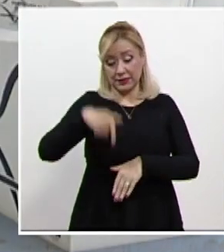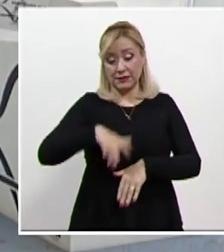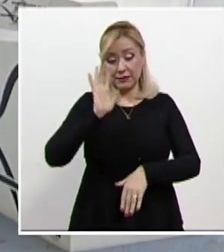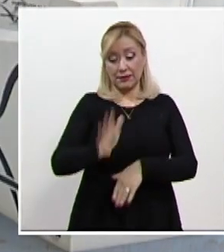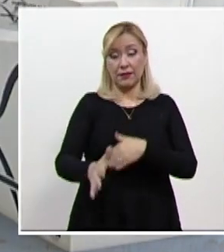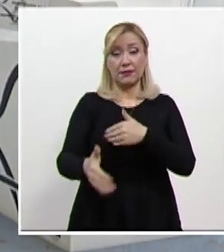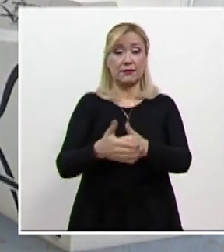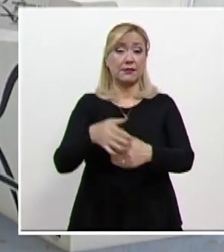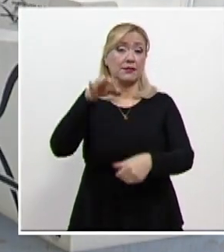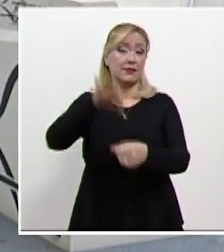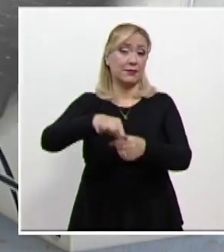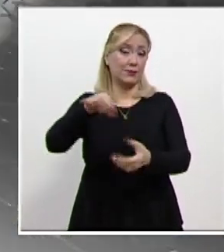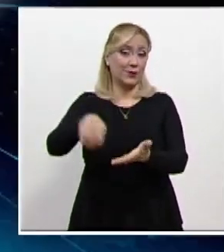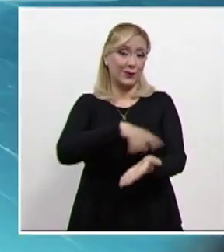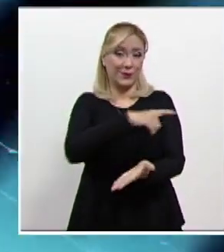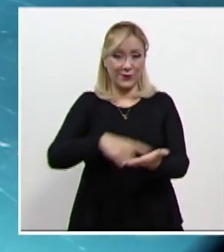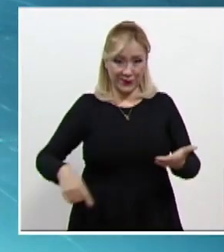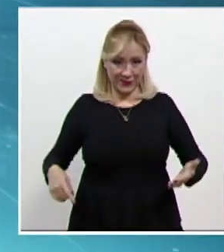encuentra en marcha.